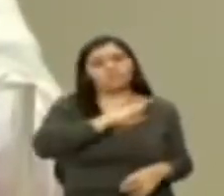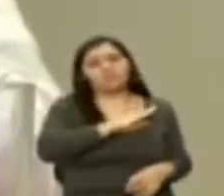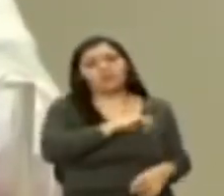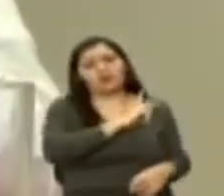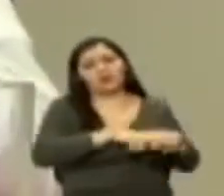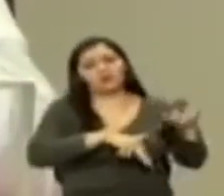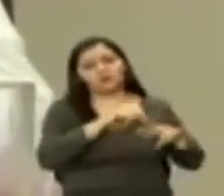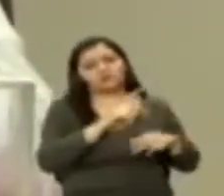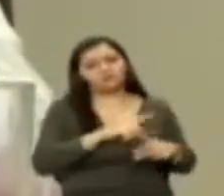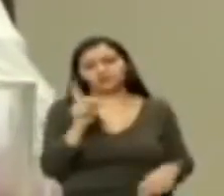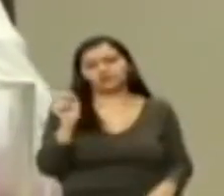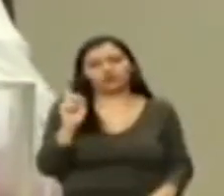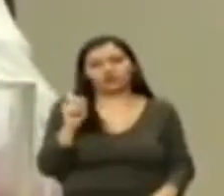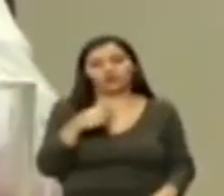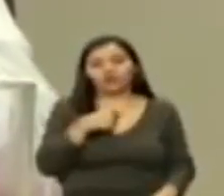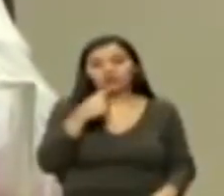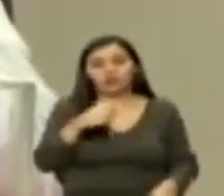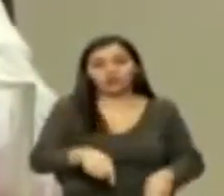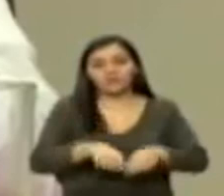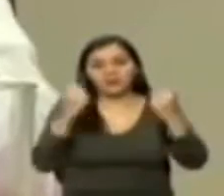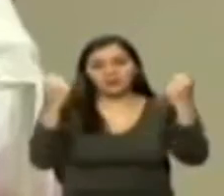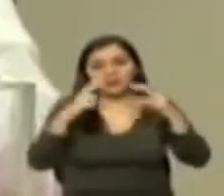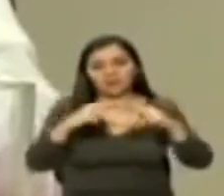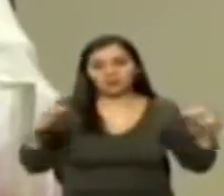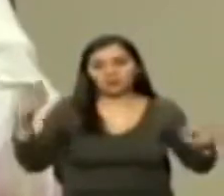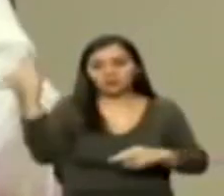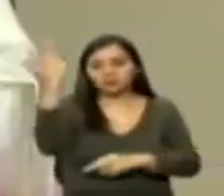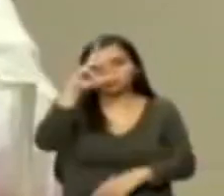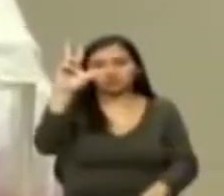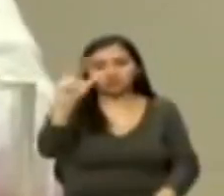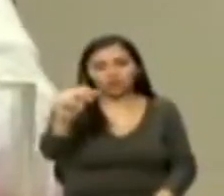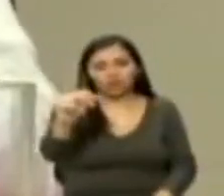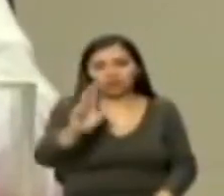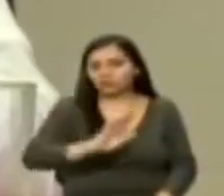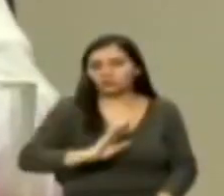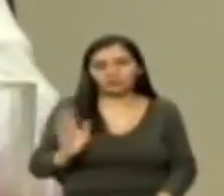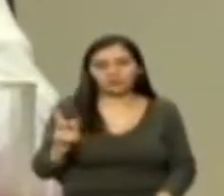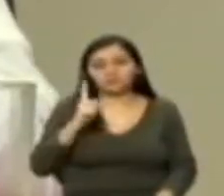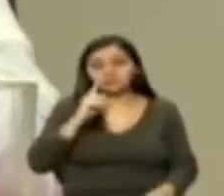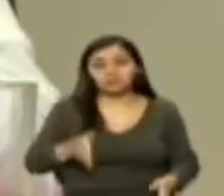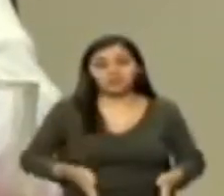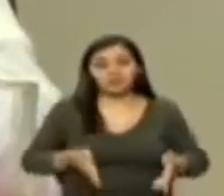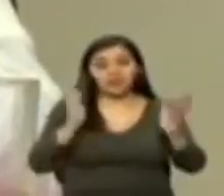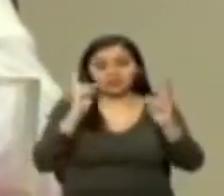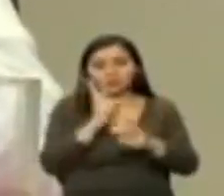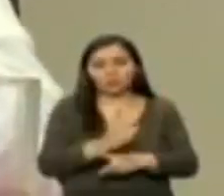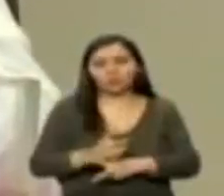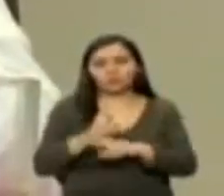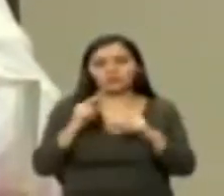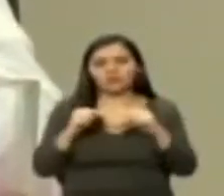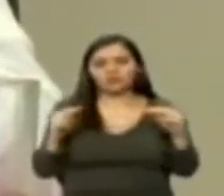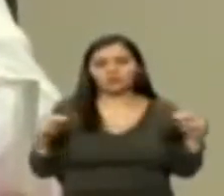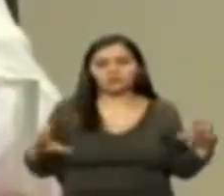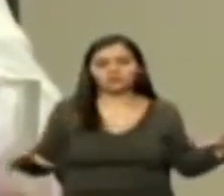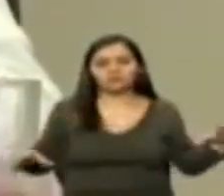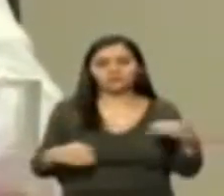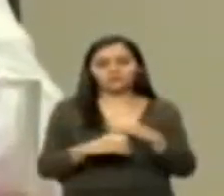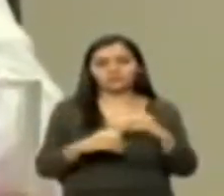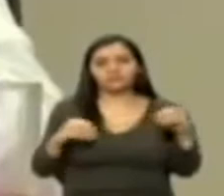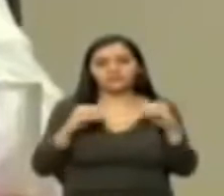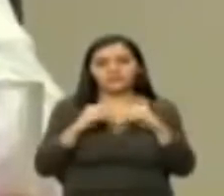impidiendo que destroce la selva. Hacer una carretera con absoluto cuidado ambiental porque estamos en una zona